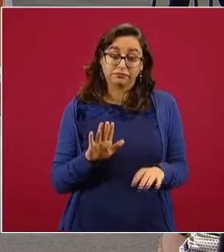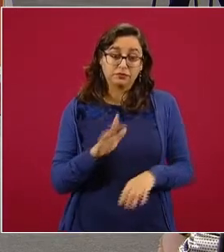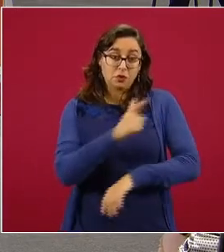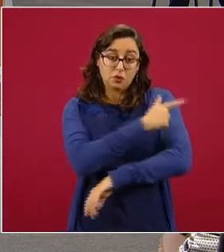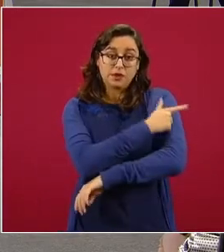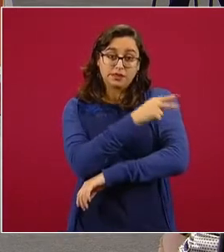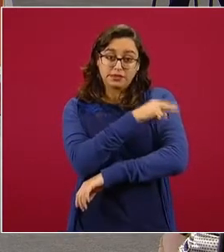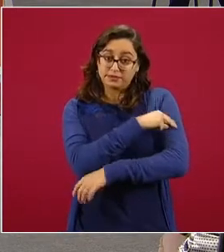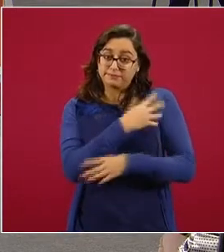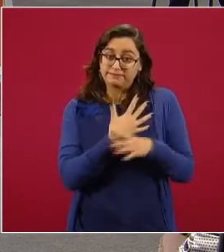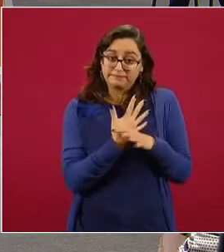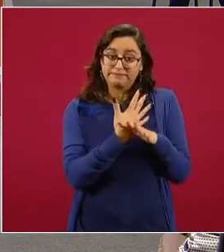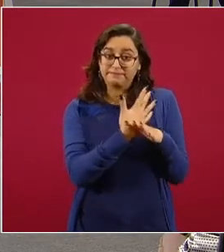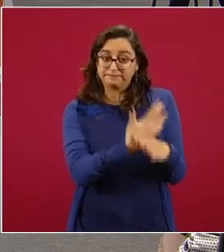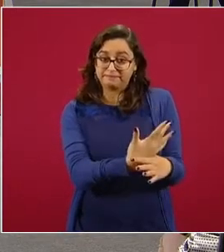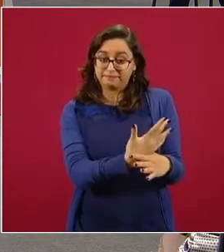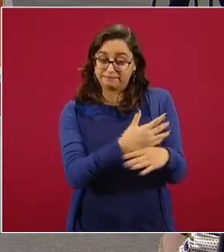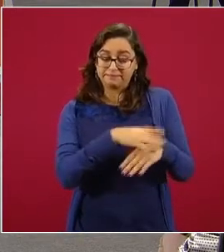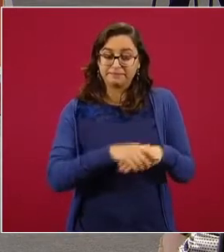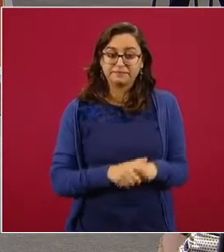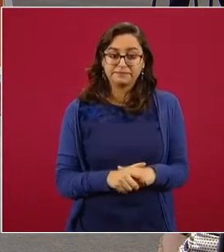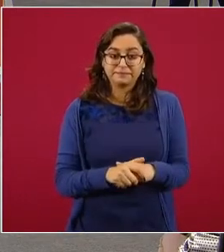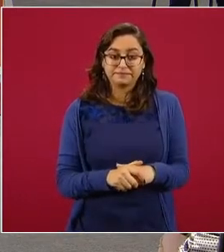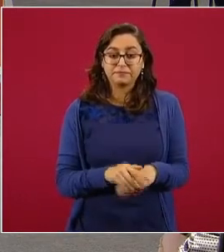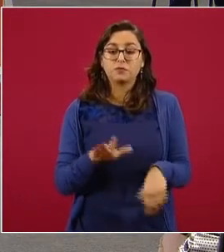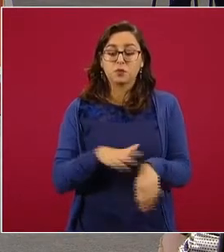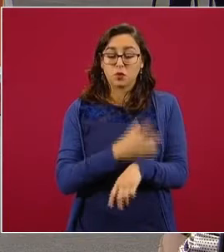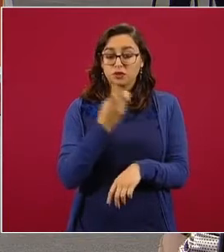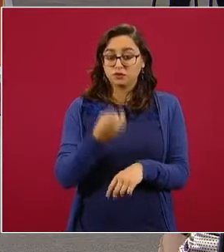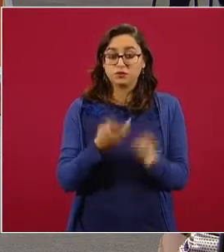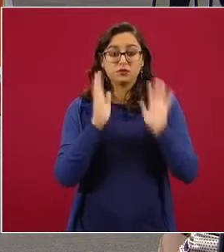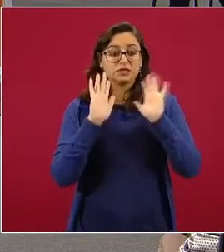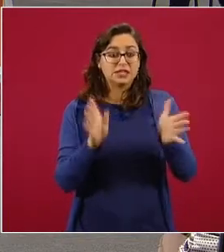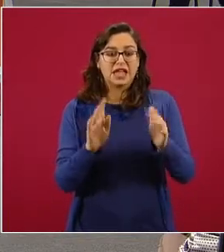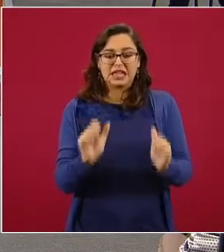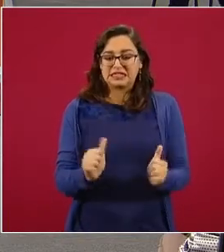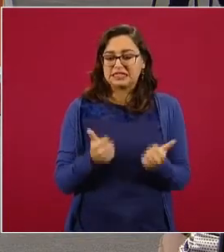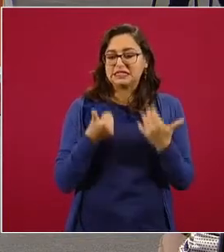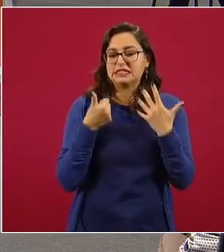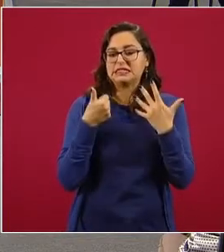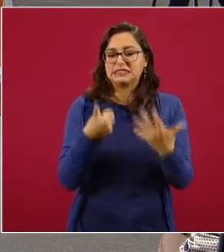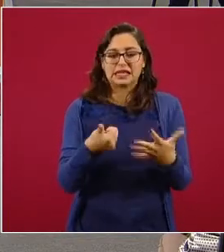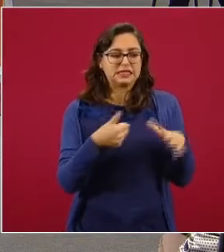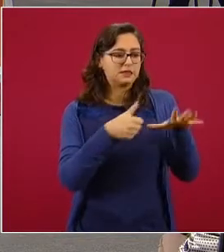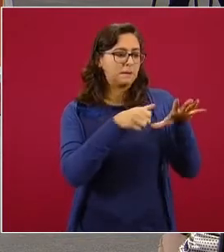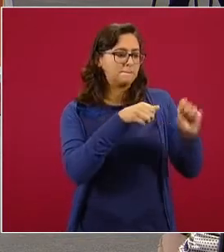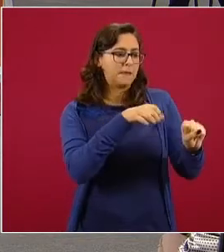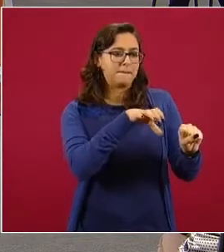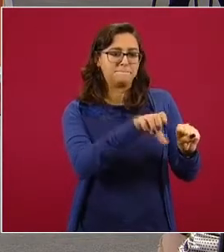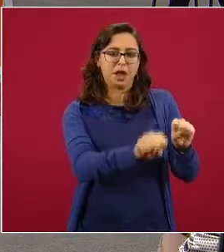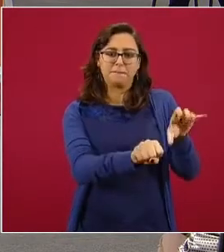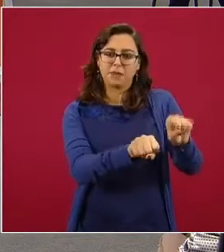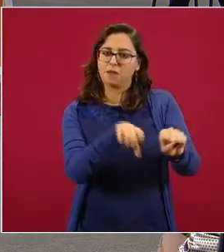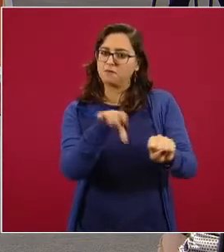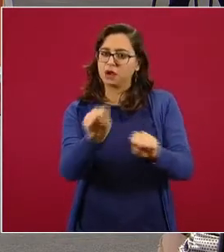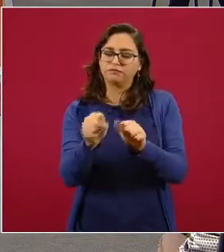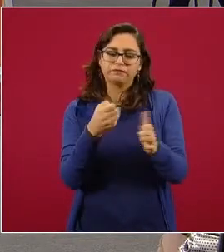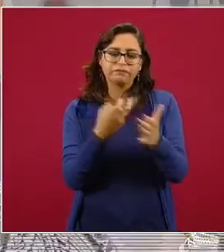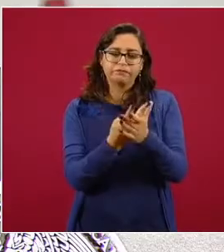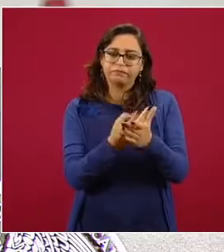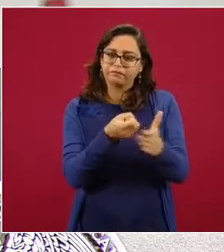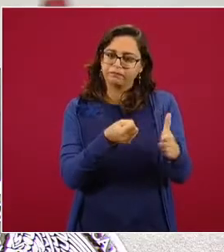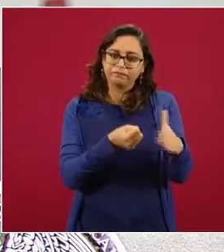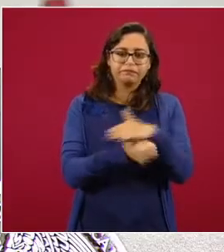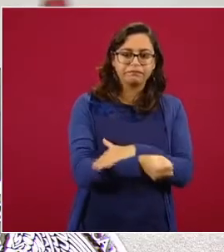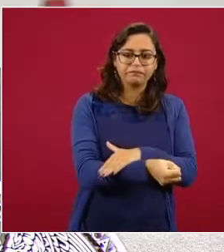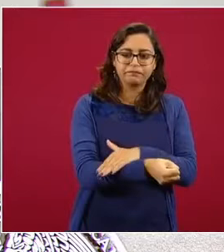anterior, se cumplimentaron 6 órdenes de aprehensión contra el personal involucrado en un marco de